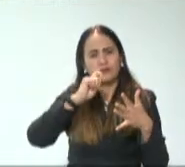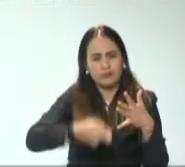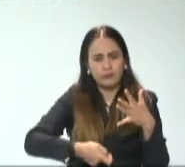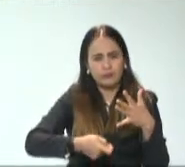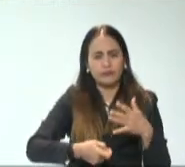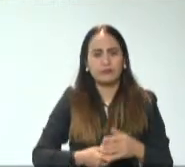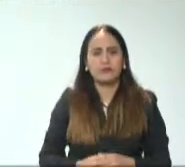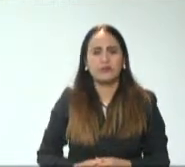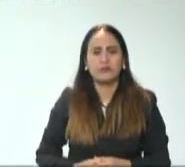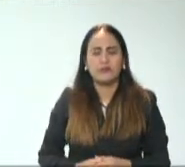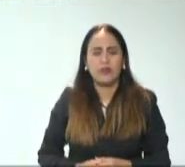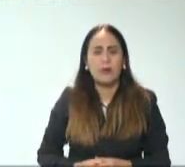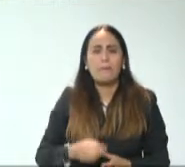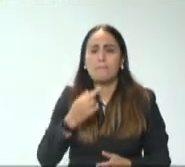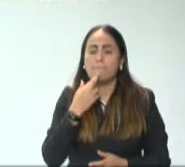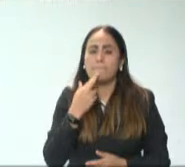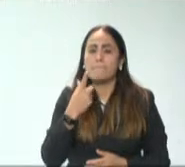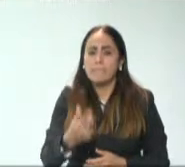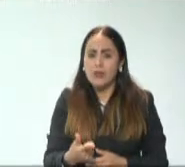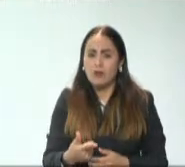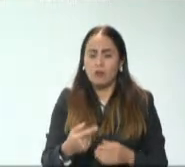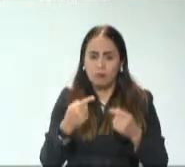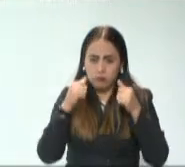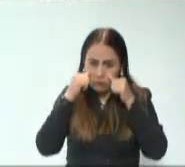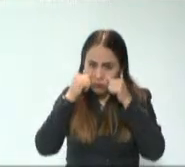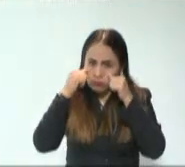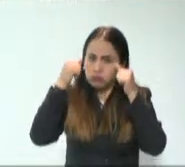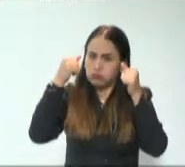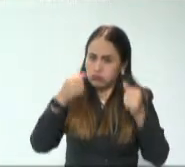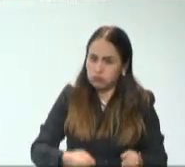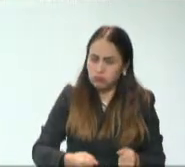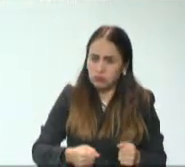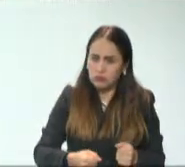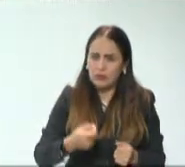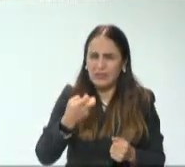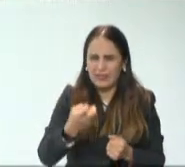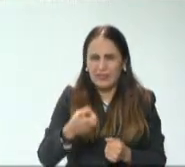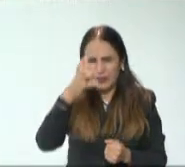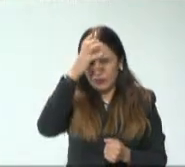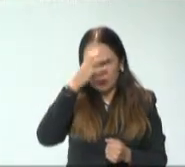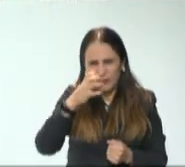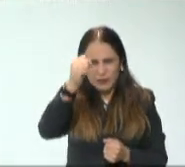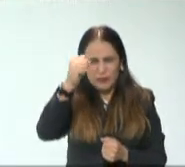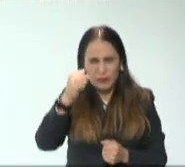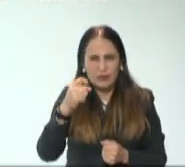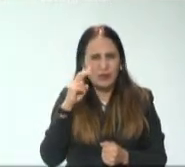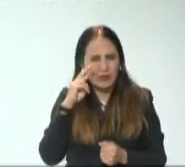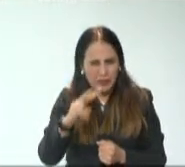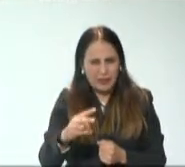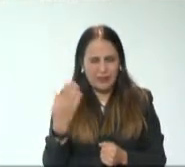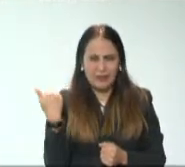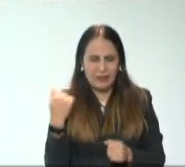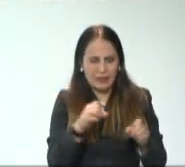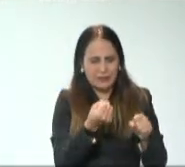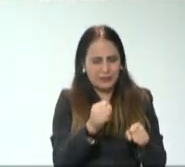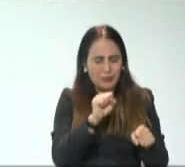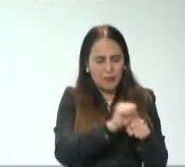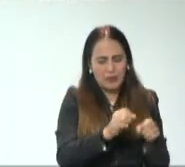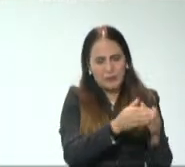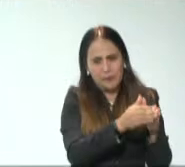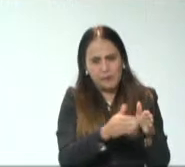eh más eficiente y también incorporar este concepto que veía que está dentro de las discusiones de la semana de la